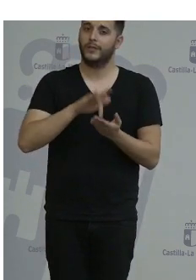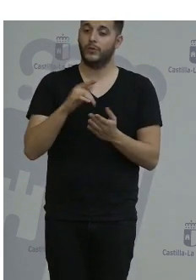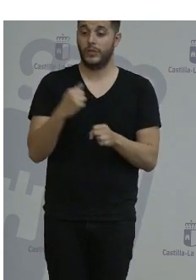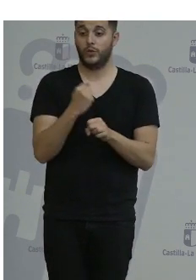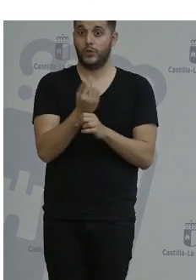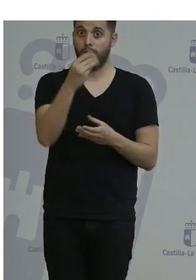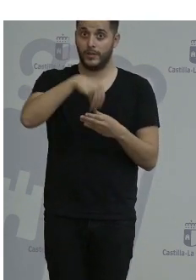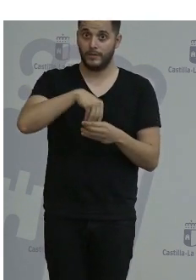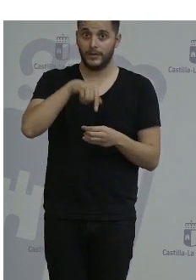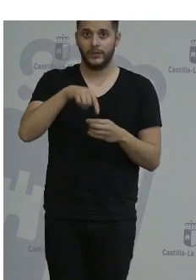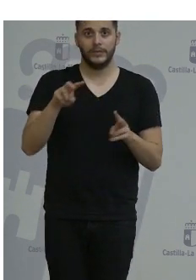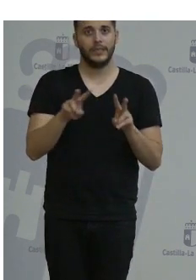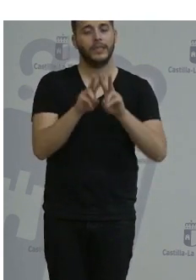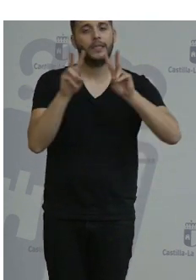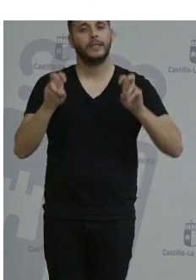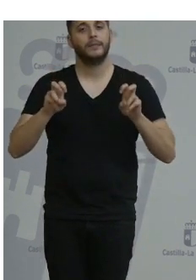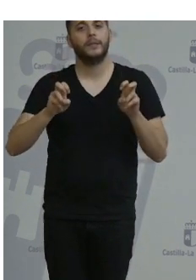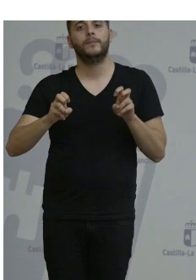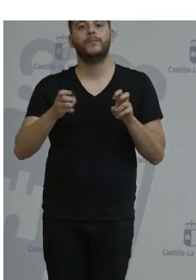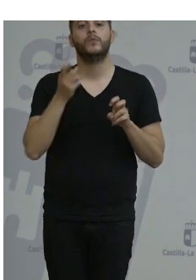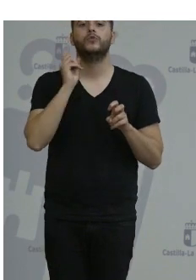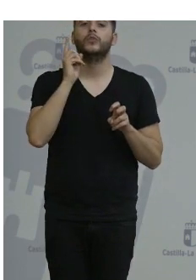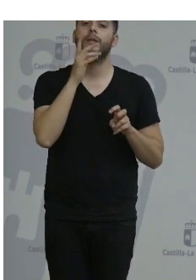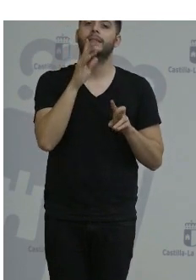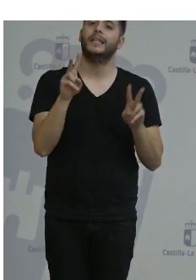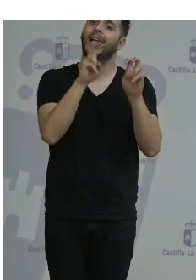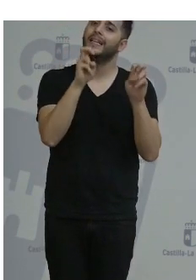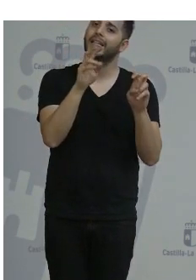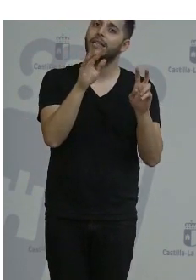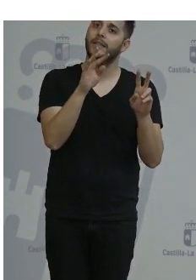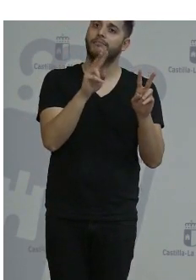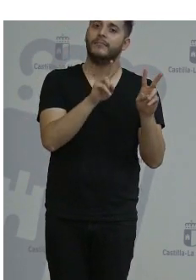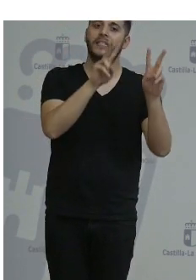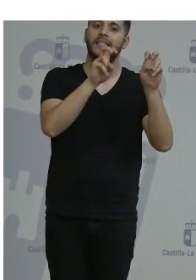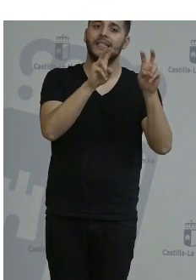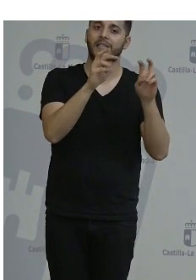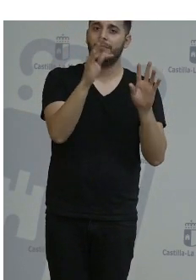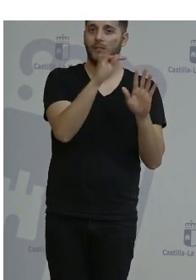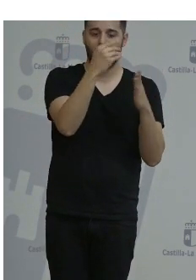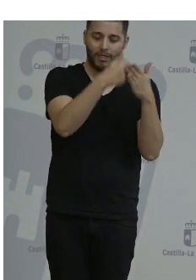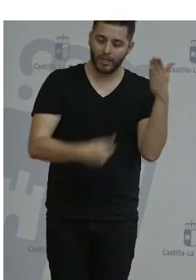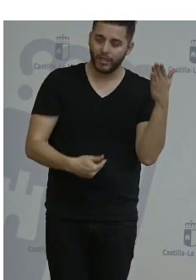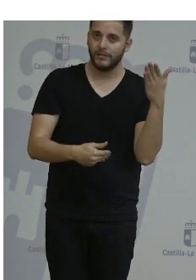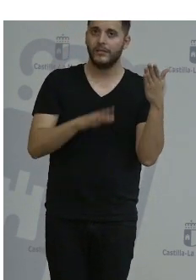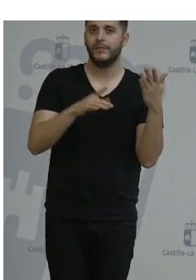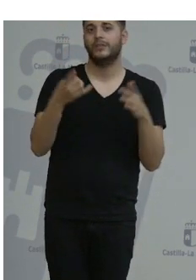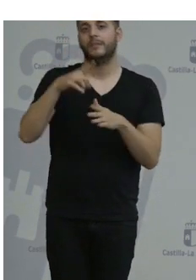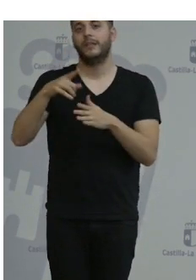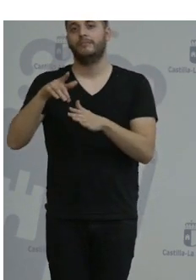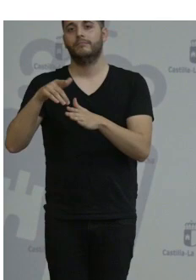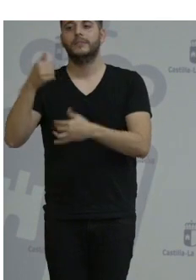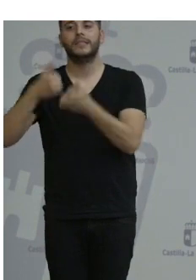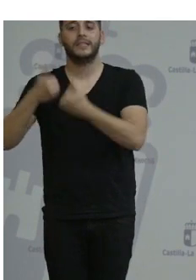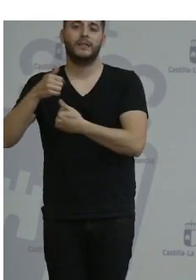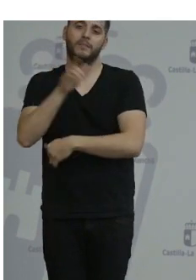que es el tema de la adecuación, no solamente de los temarios, que también, sino de los propios exámenes a las personas con discapacidad